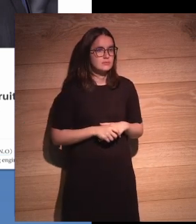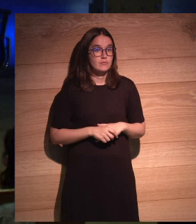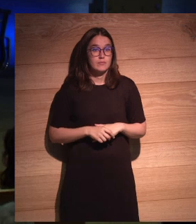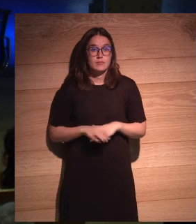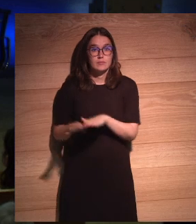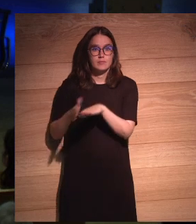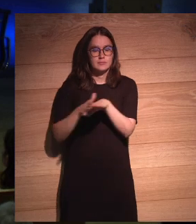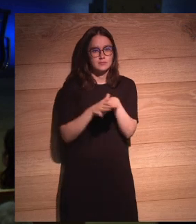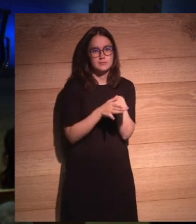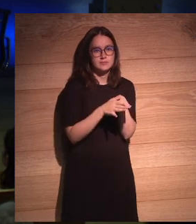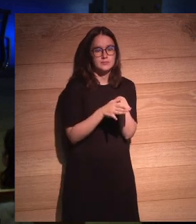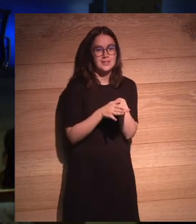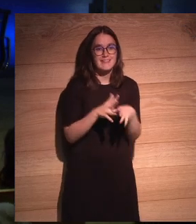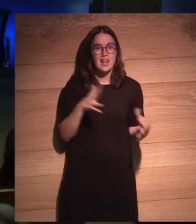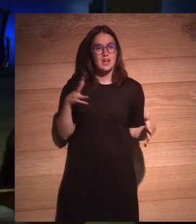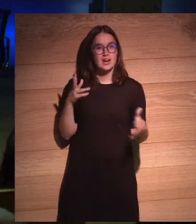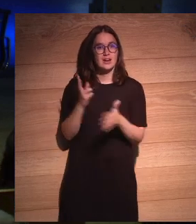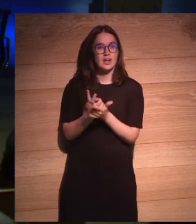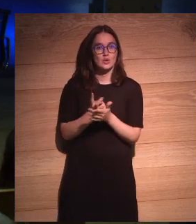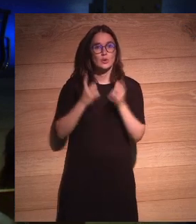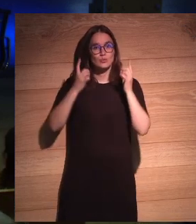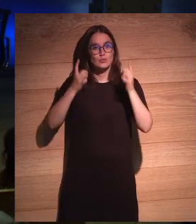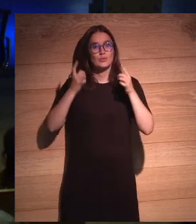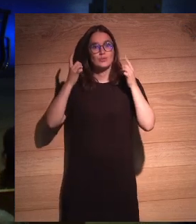Y por otro lado, el reto trata de